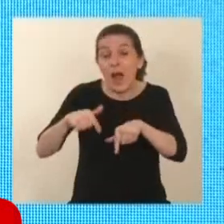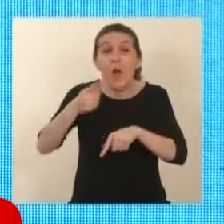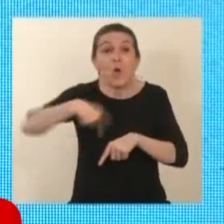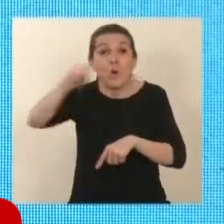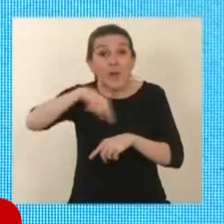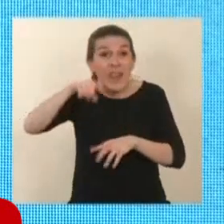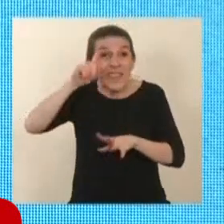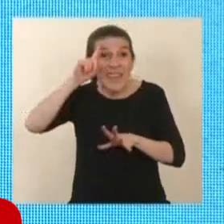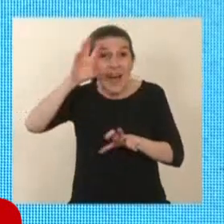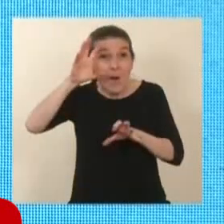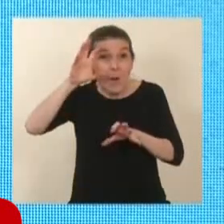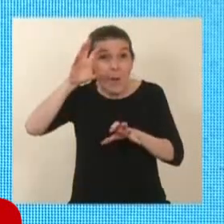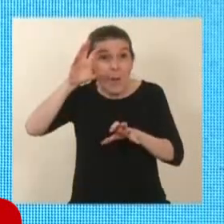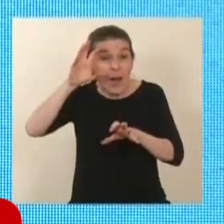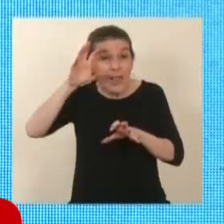que cuando